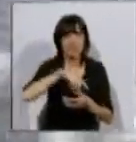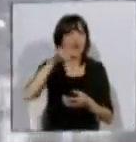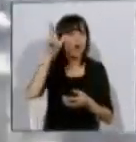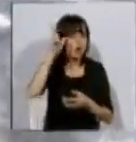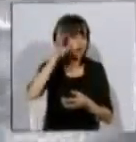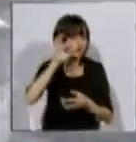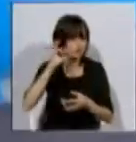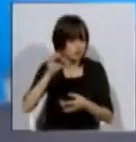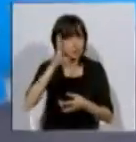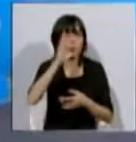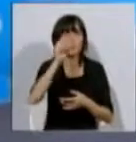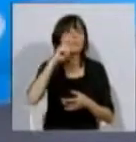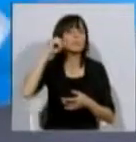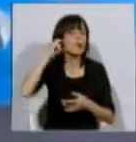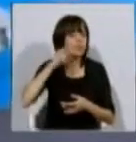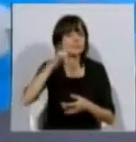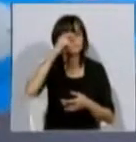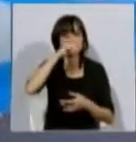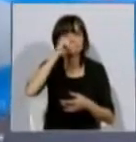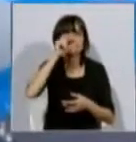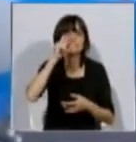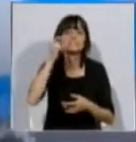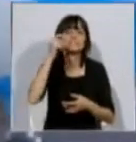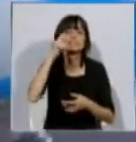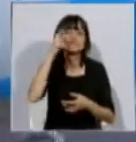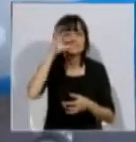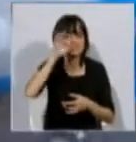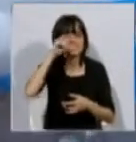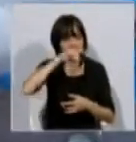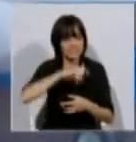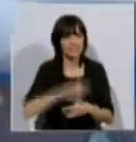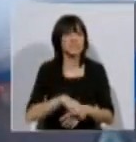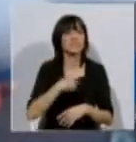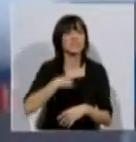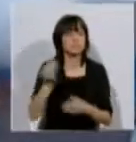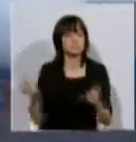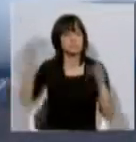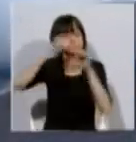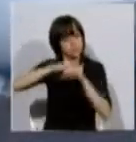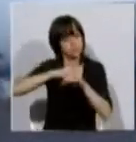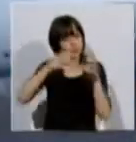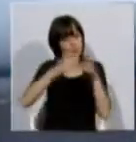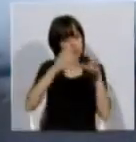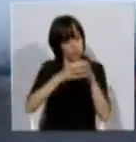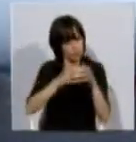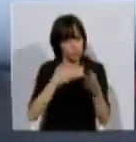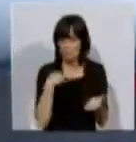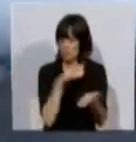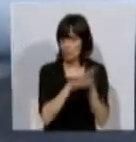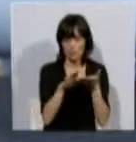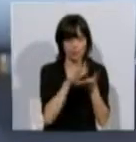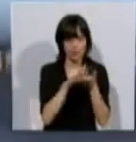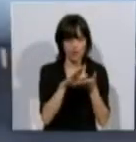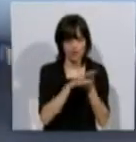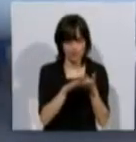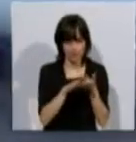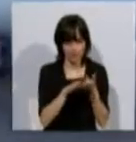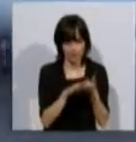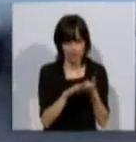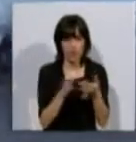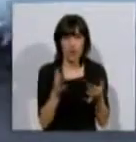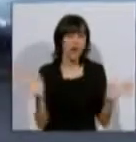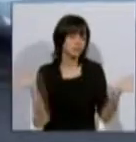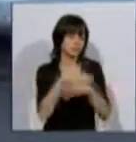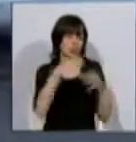Boeing 737-800 que estabas viendo en pantalla, que se incorpora, cero kilómetro esta nave, a la flota